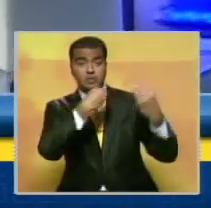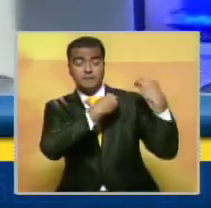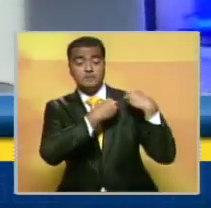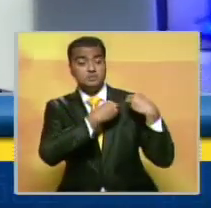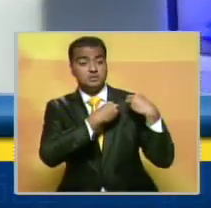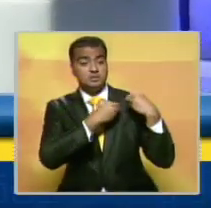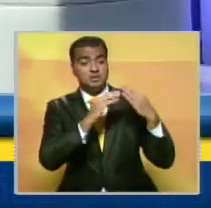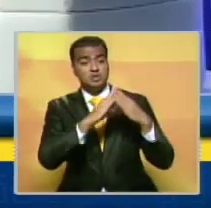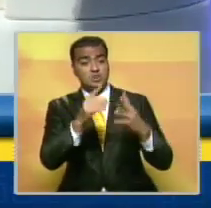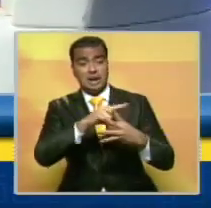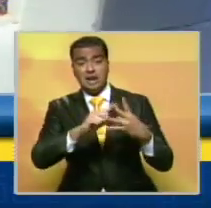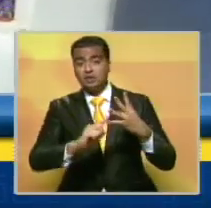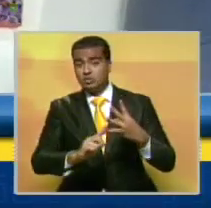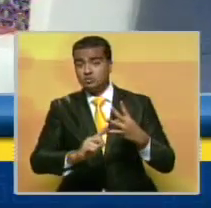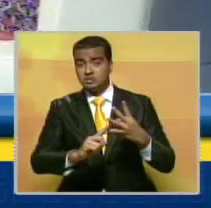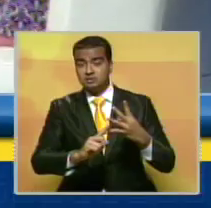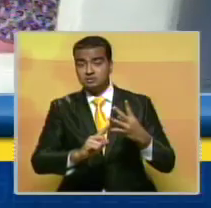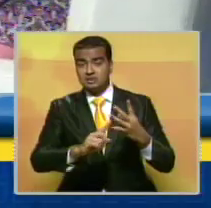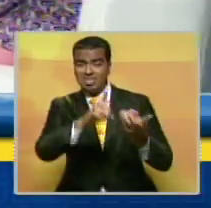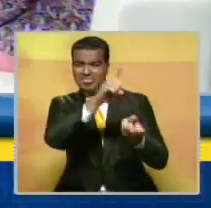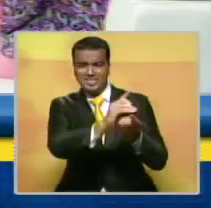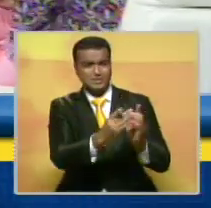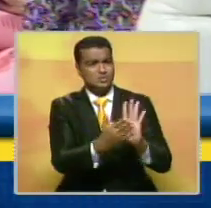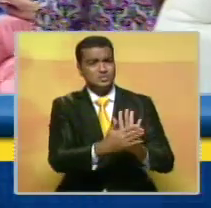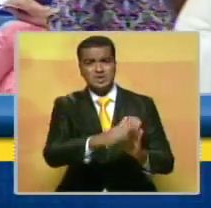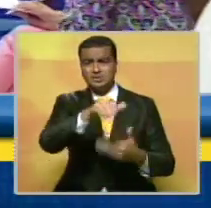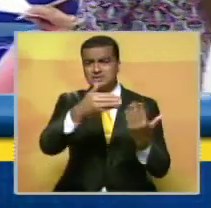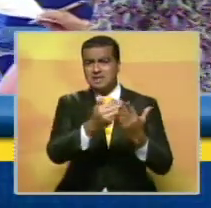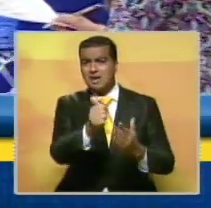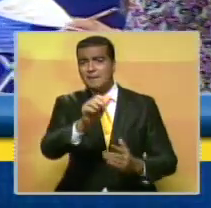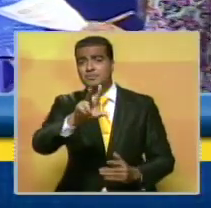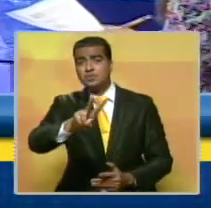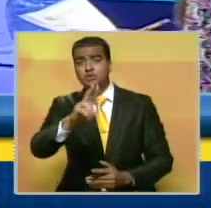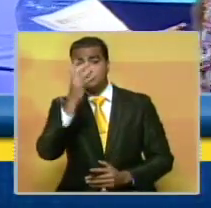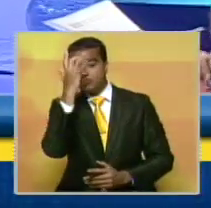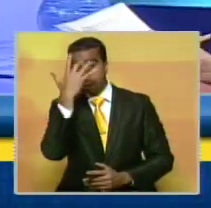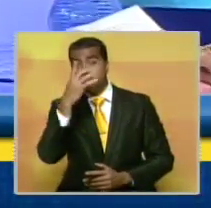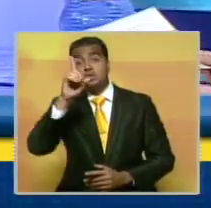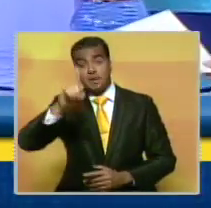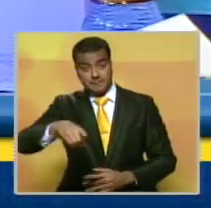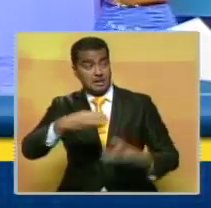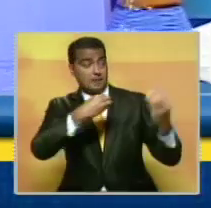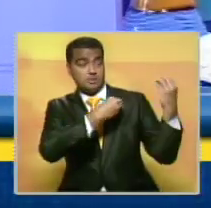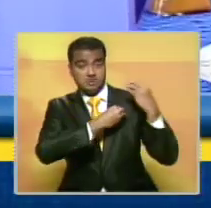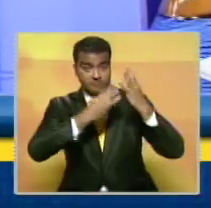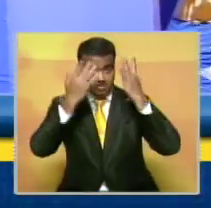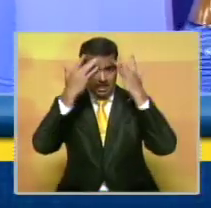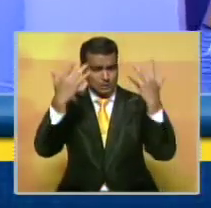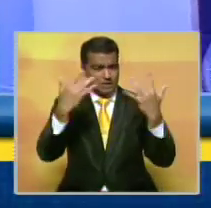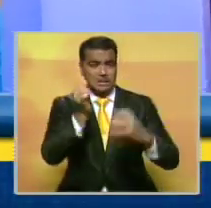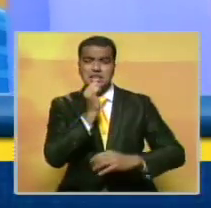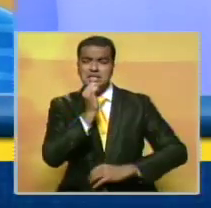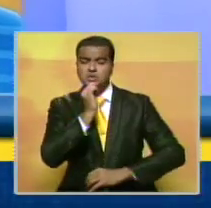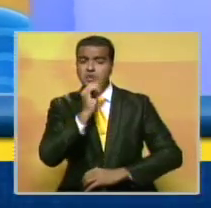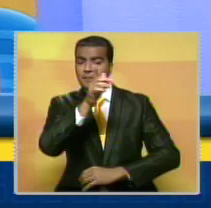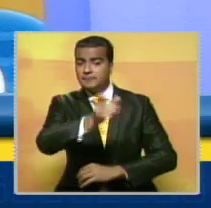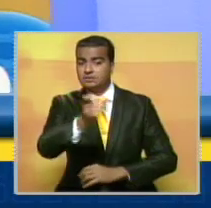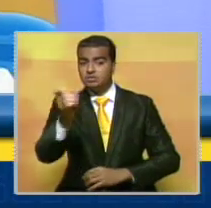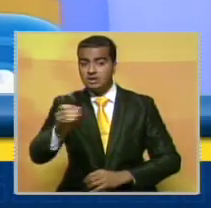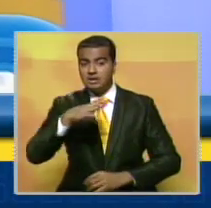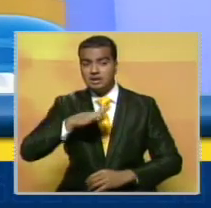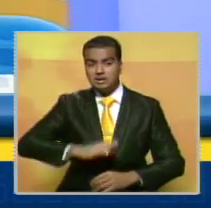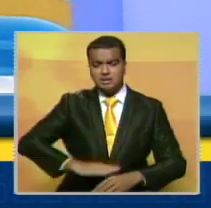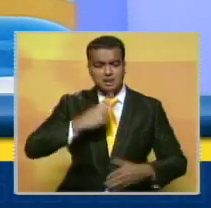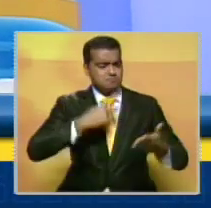los materiales de los delitos, sino la intelectualidad, es decir, quiénes son los que